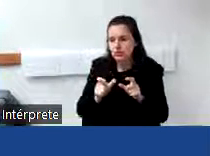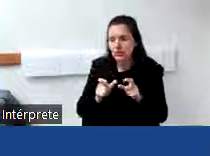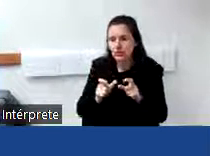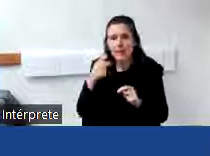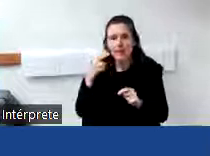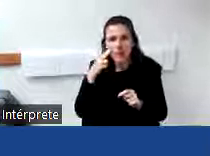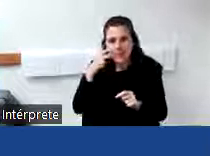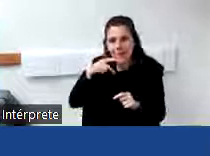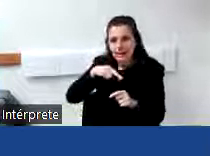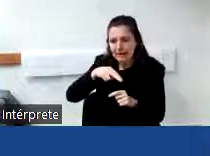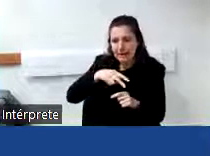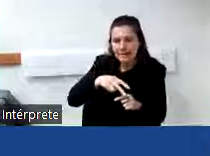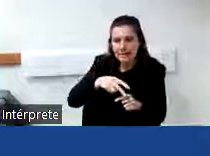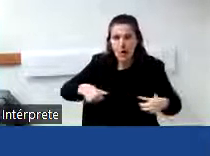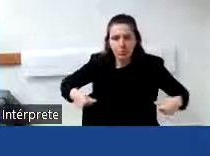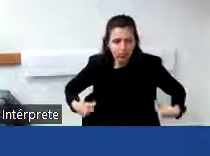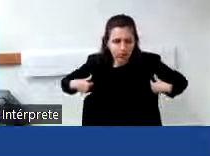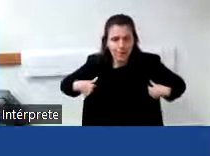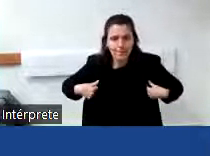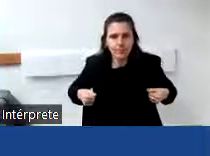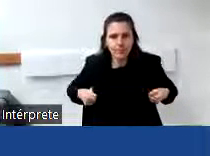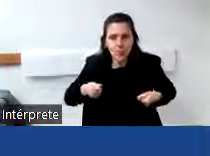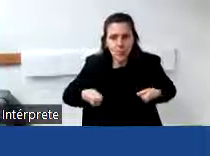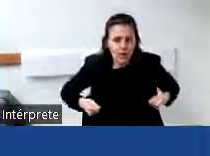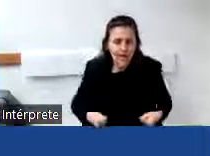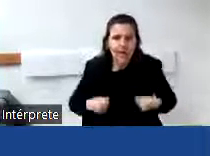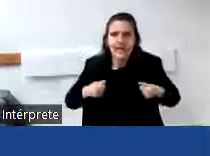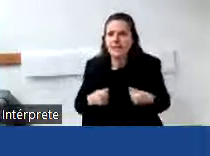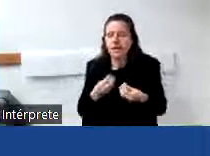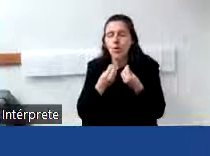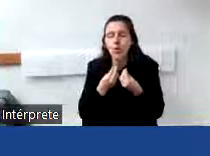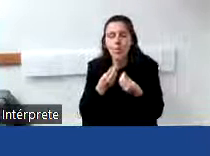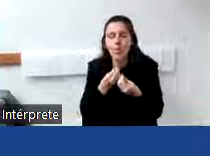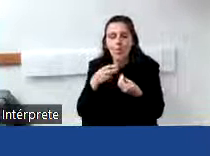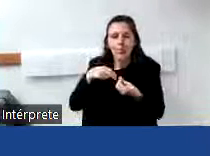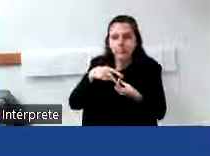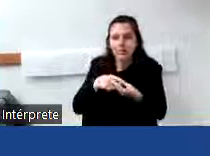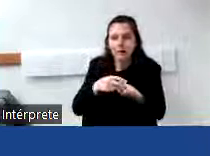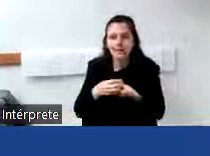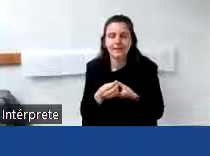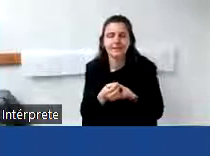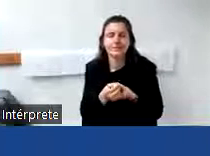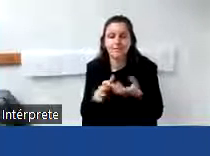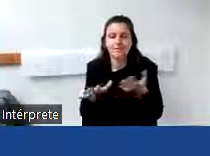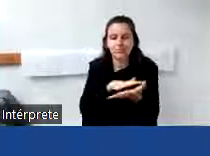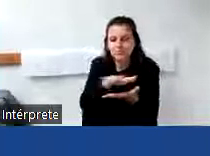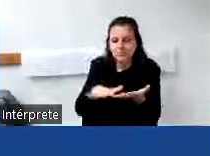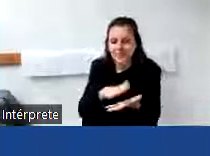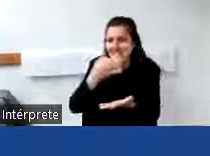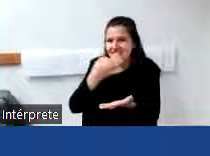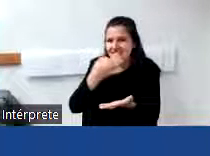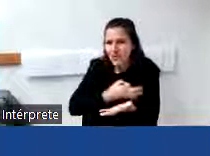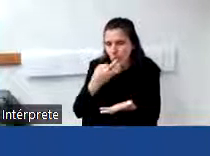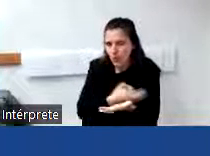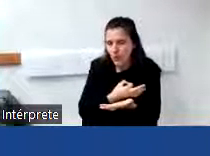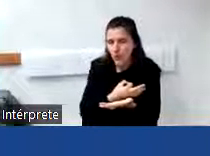¿no?, o diversas situaciones, de cómo se puede generar esos espacios seguros dentro de los centros de salud.